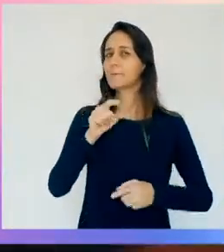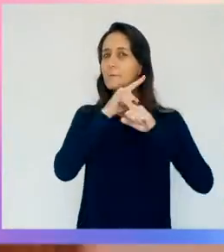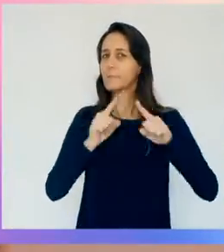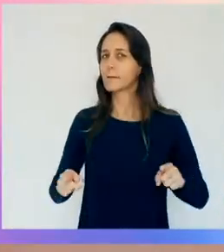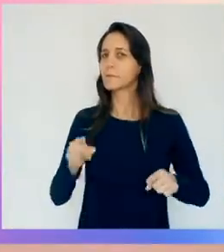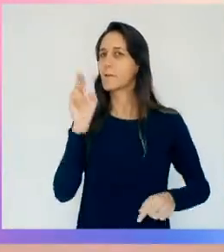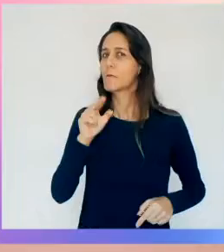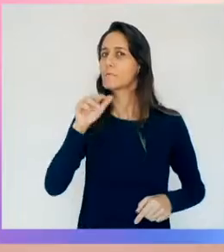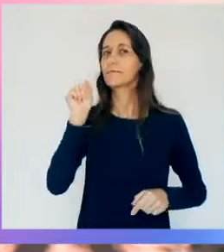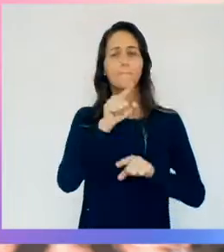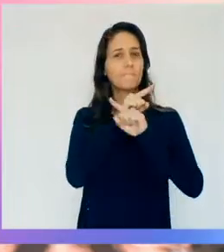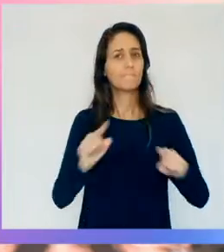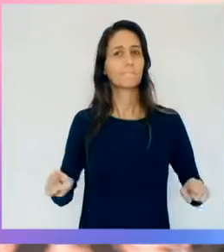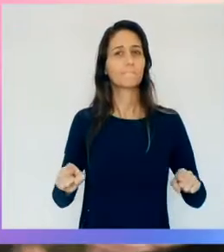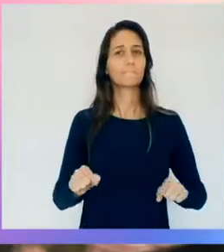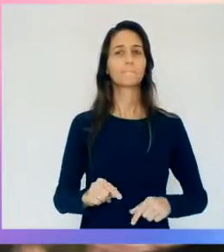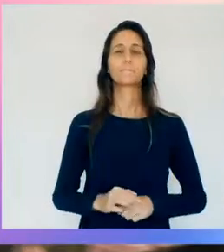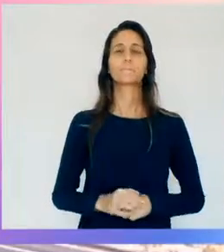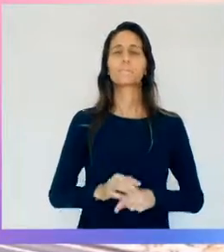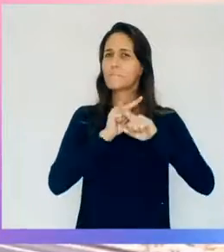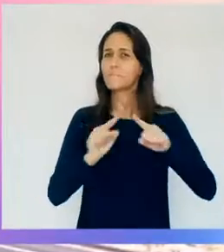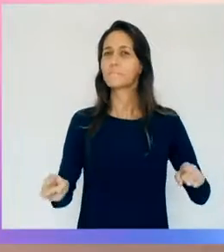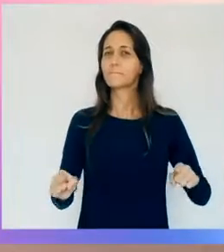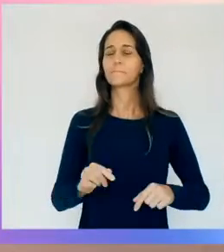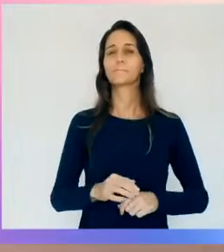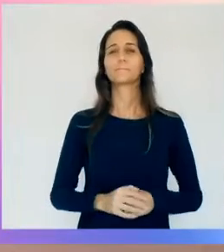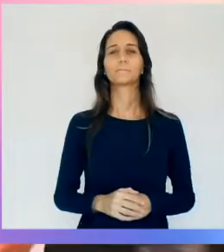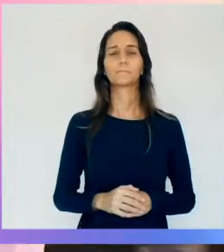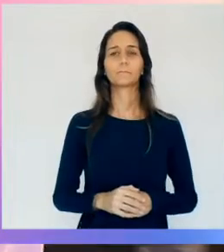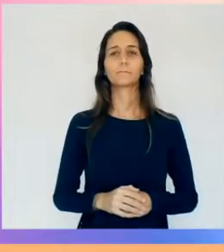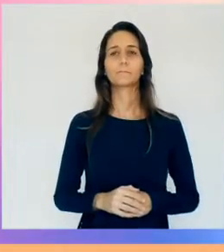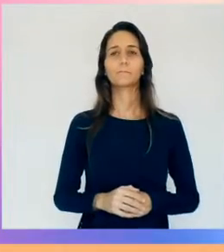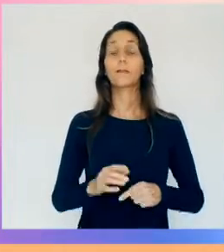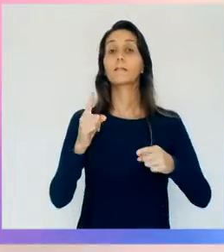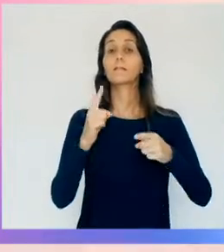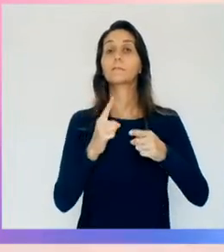meta. Jamás. Jamás. Never. Jamás. Jamás.